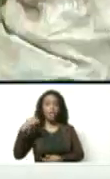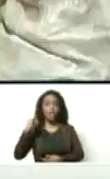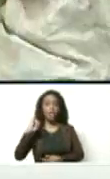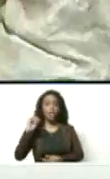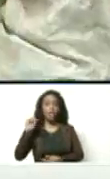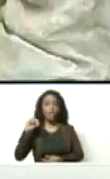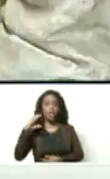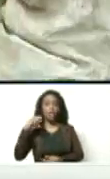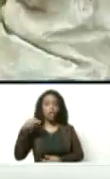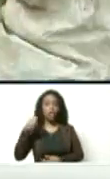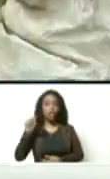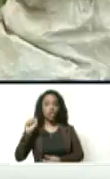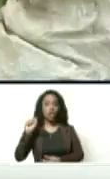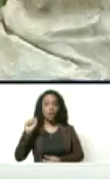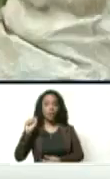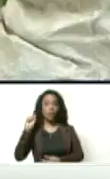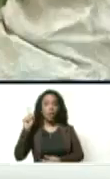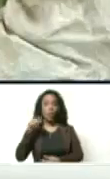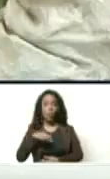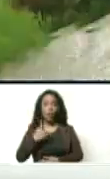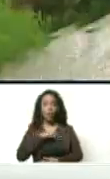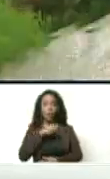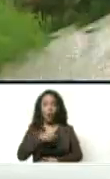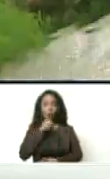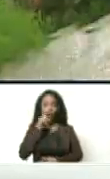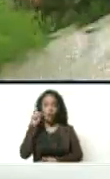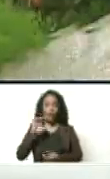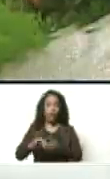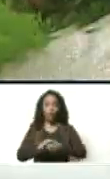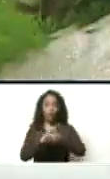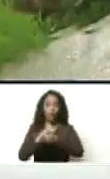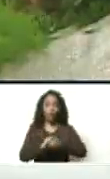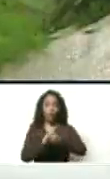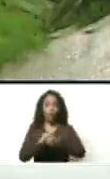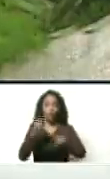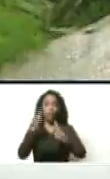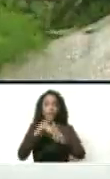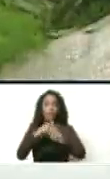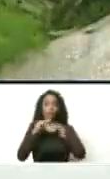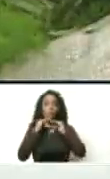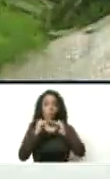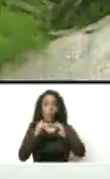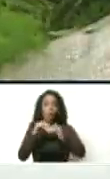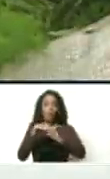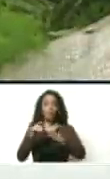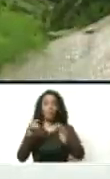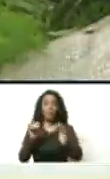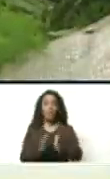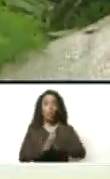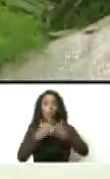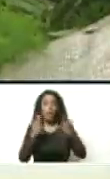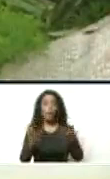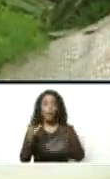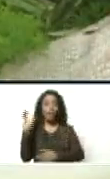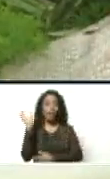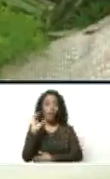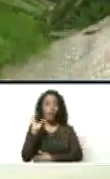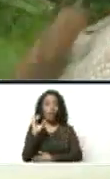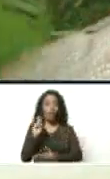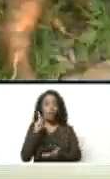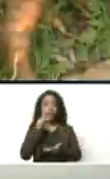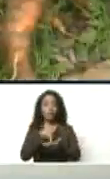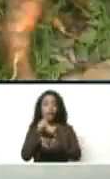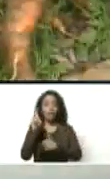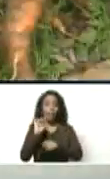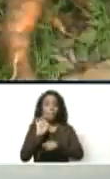porque nuestros abuelos de Trujillo, del Táchira, de Los Llanos, de Cumaná, de Caracas, llegaron a